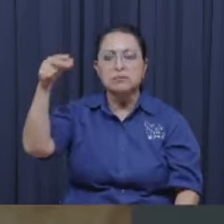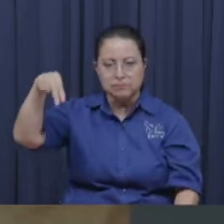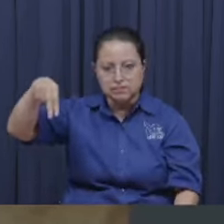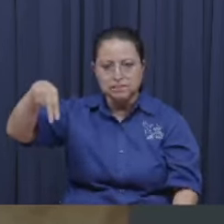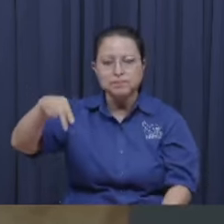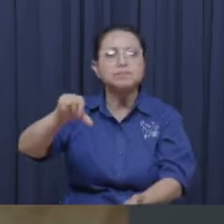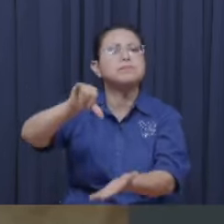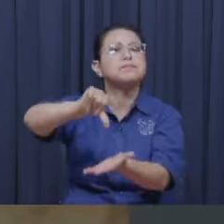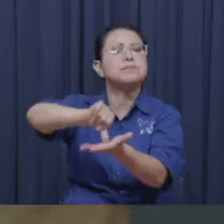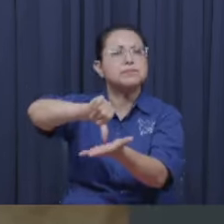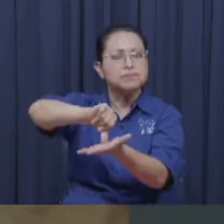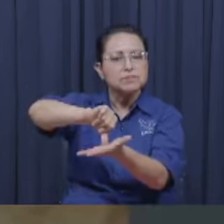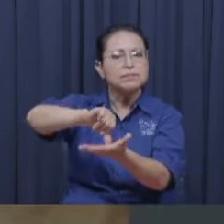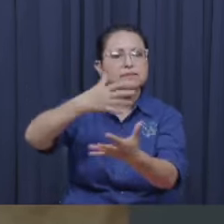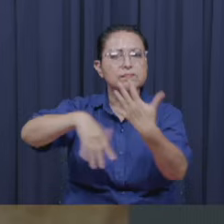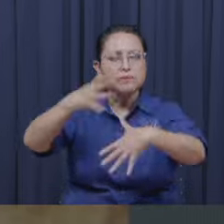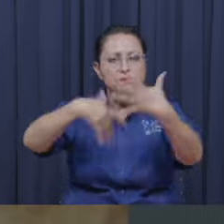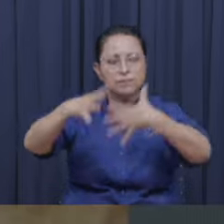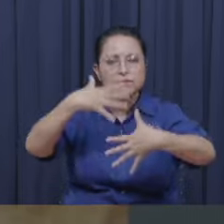los aviones